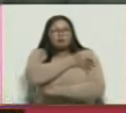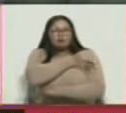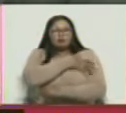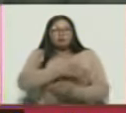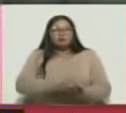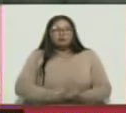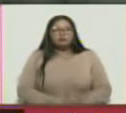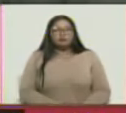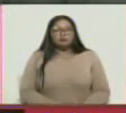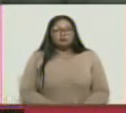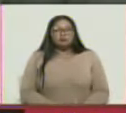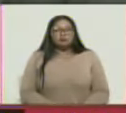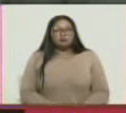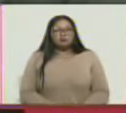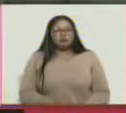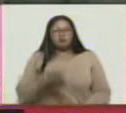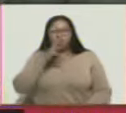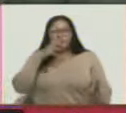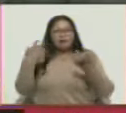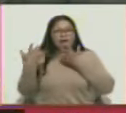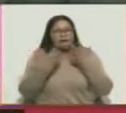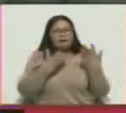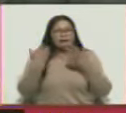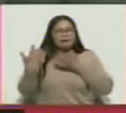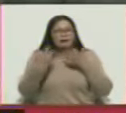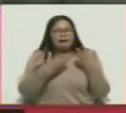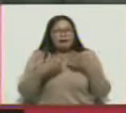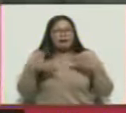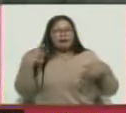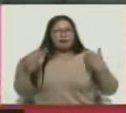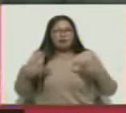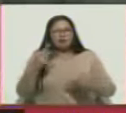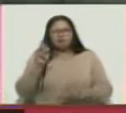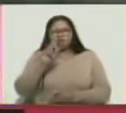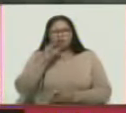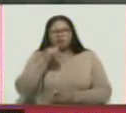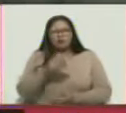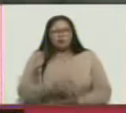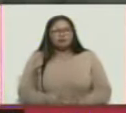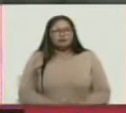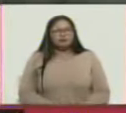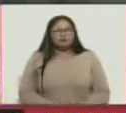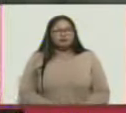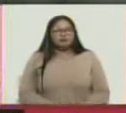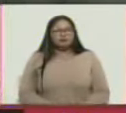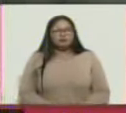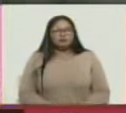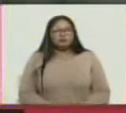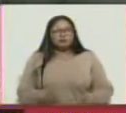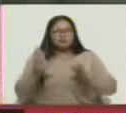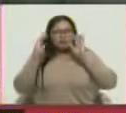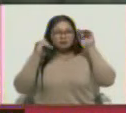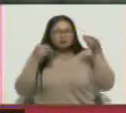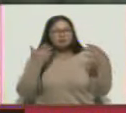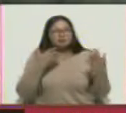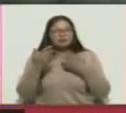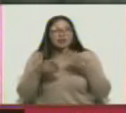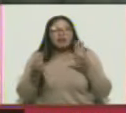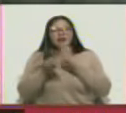ocupación. No hay guerra religiosa. Lo que hay en Palestina es conflicto de ocupación y conflicto